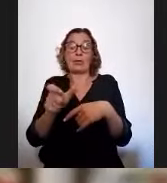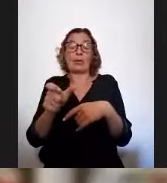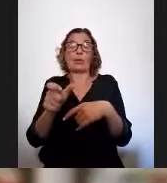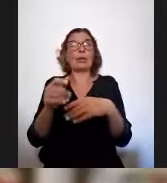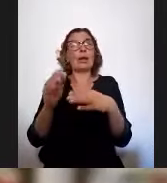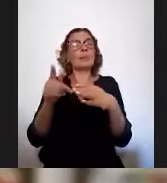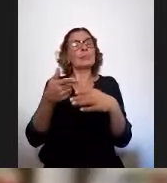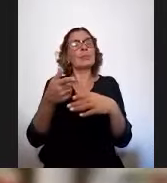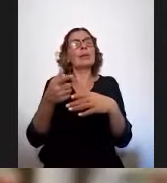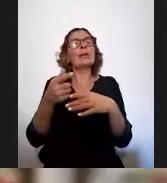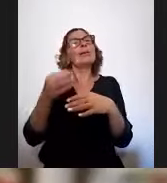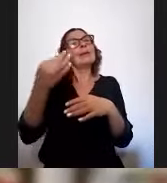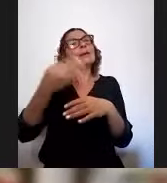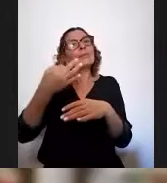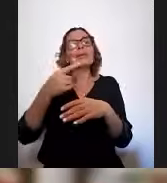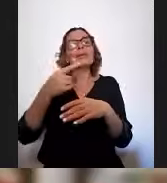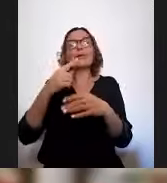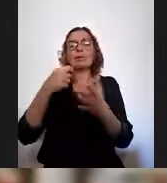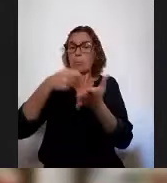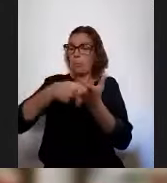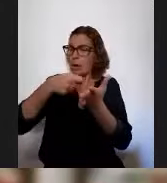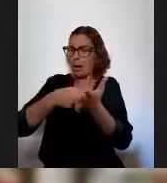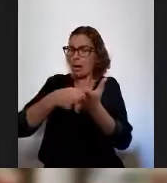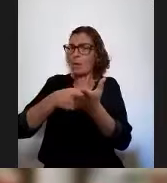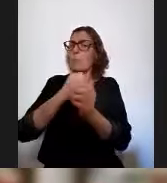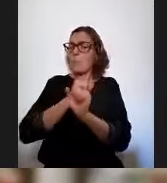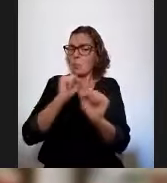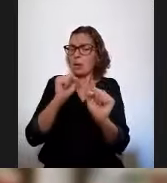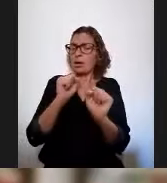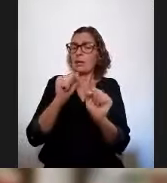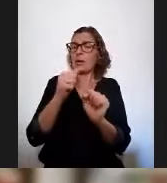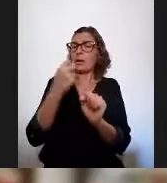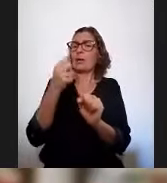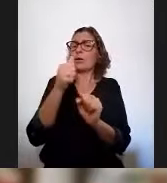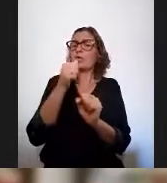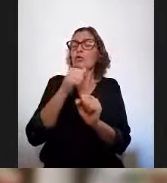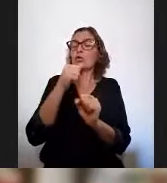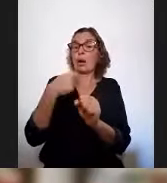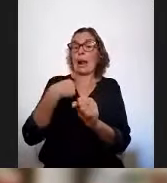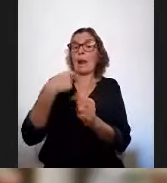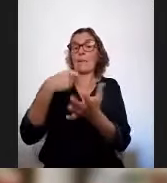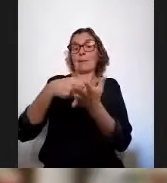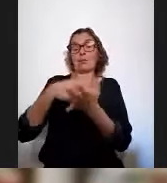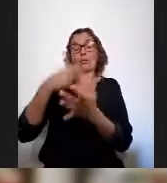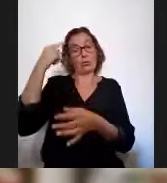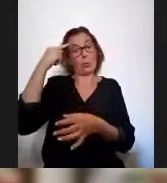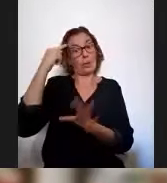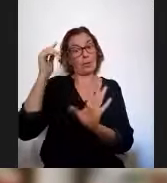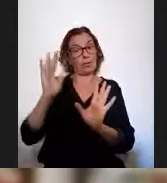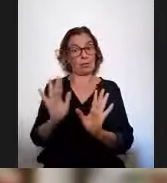si realmente está dispuesto a pagar por la solución al precio que nosotros estimamos.